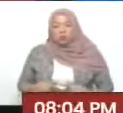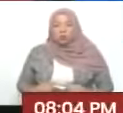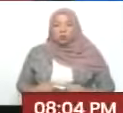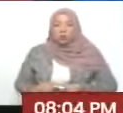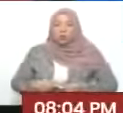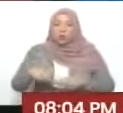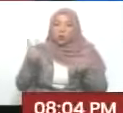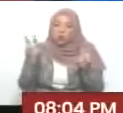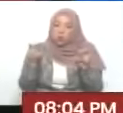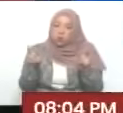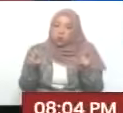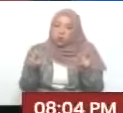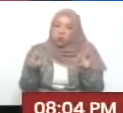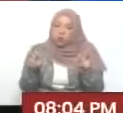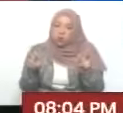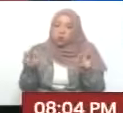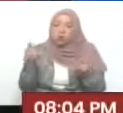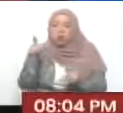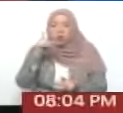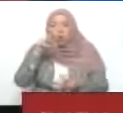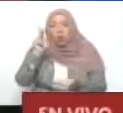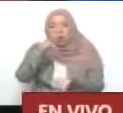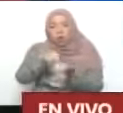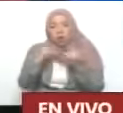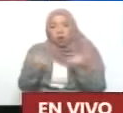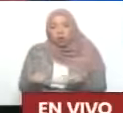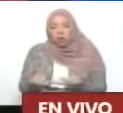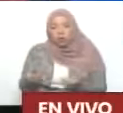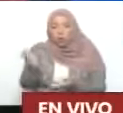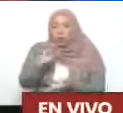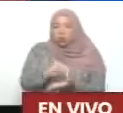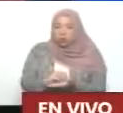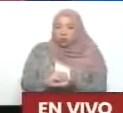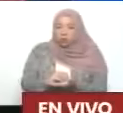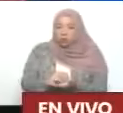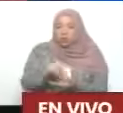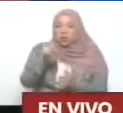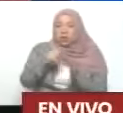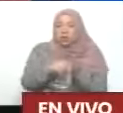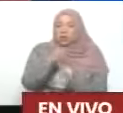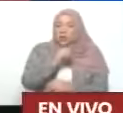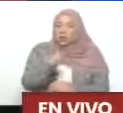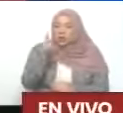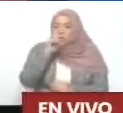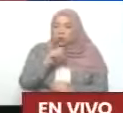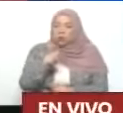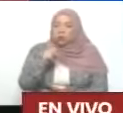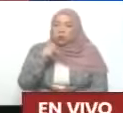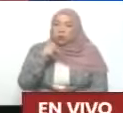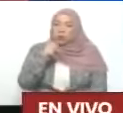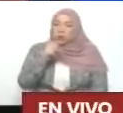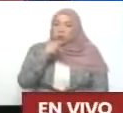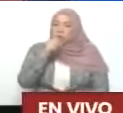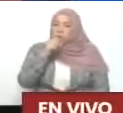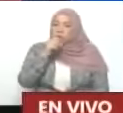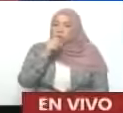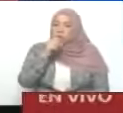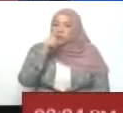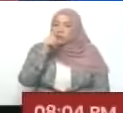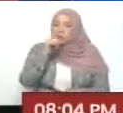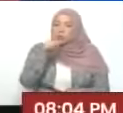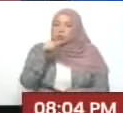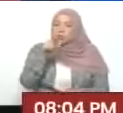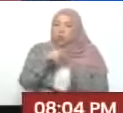nuevo fascismo que tratan de posicionar ahora otra vez, 100 años después, desde Europa. Hace 100 años